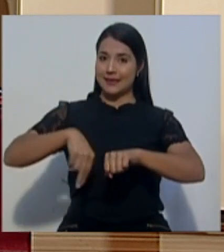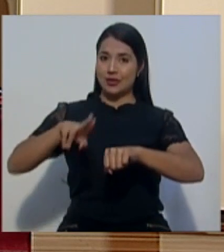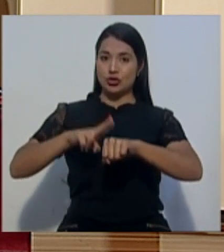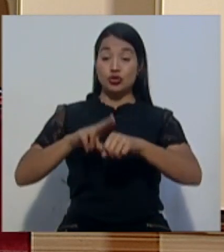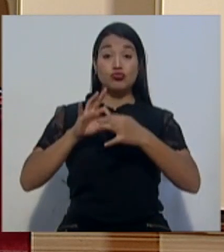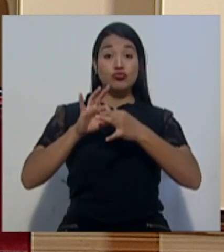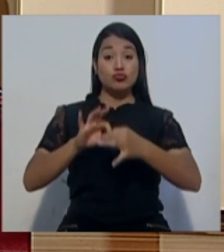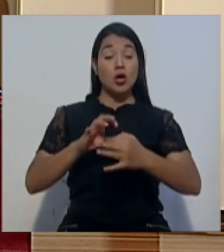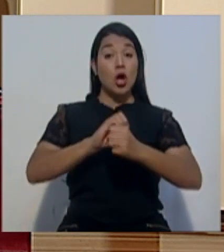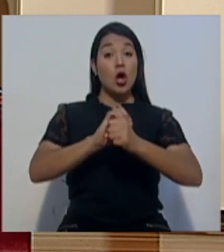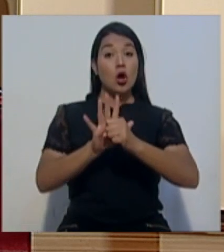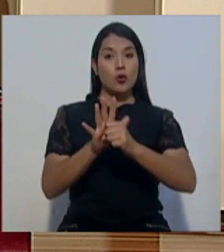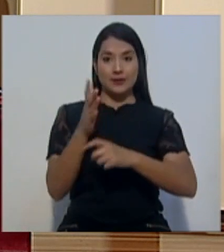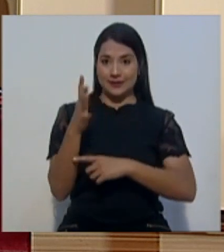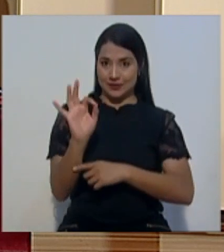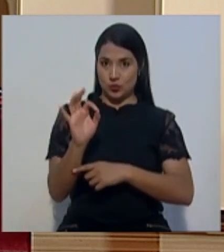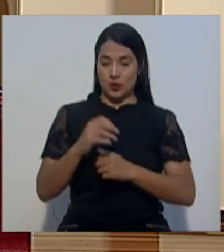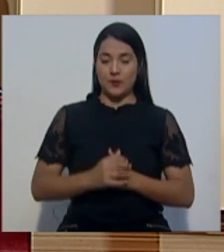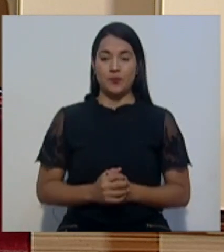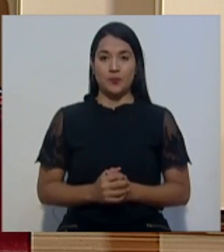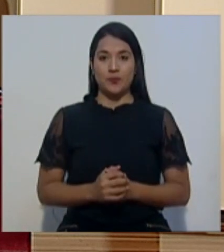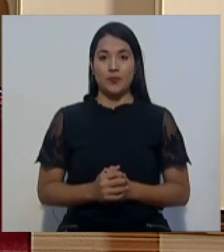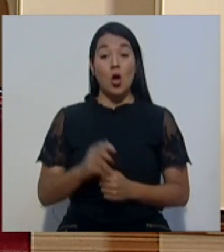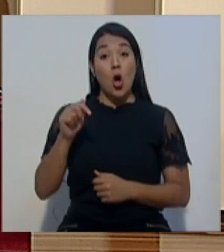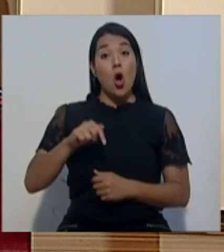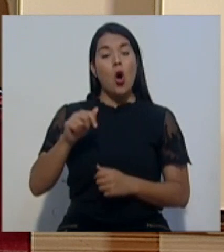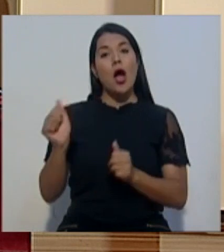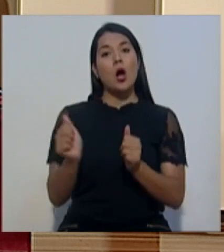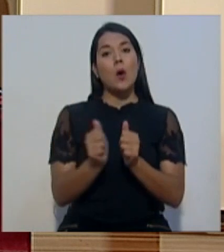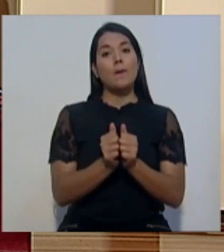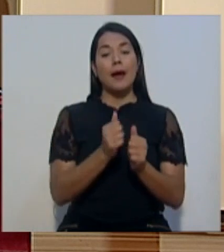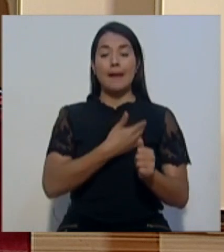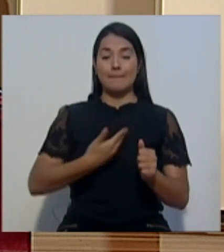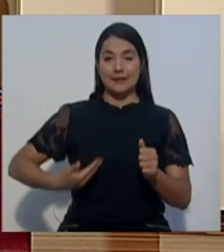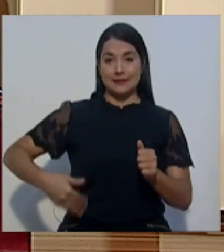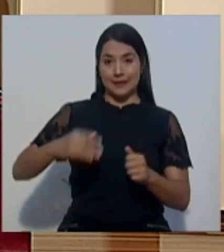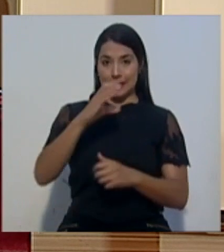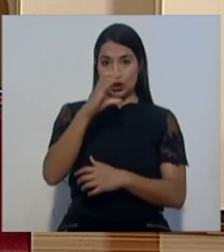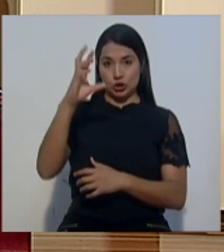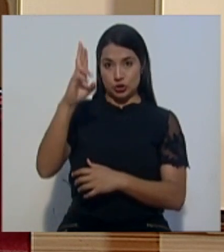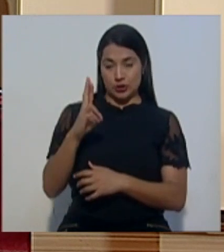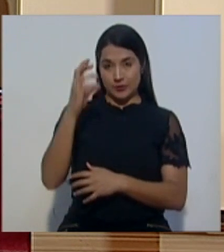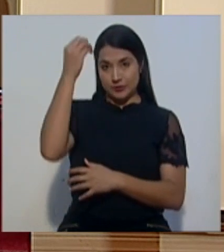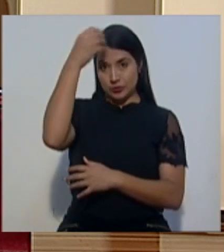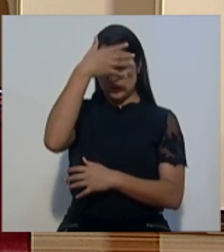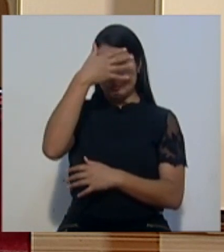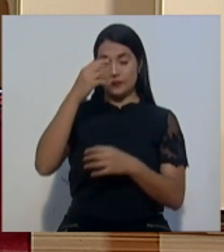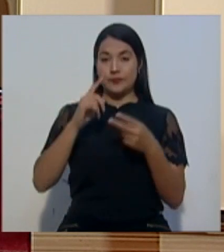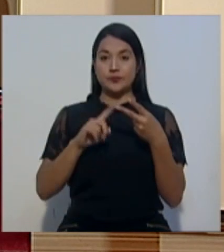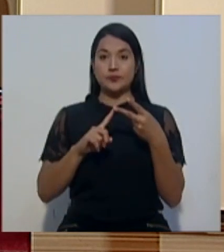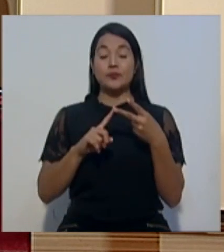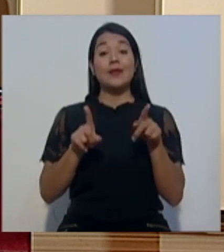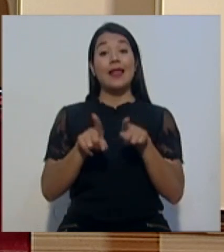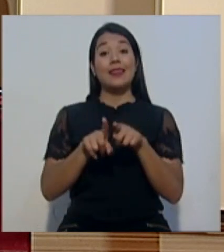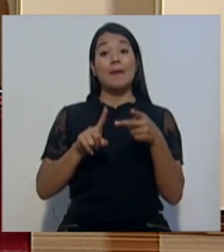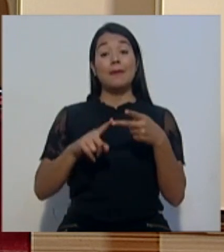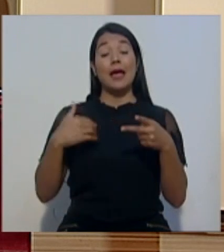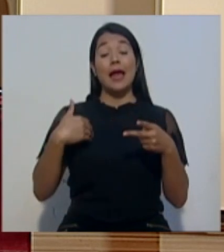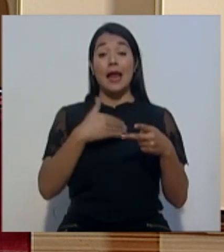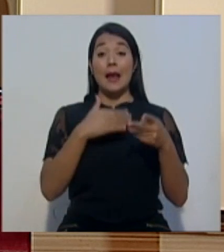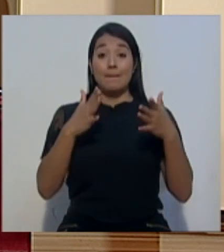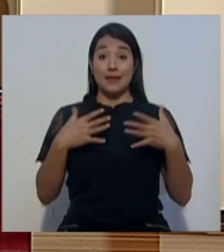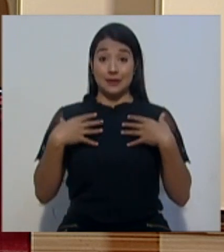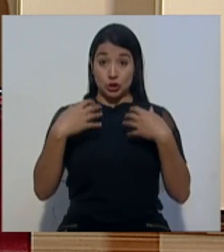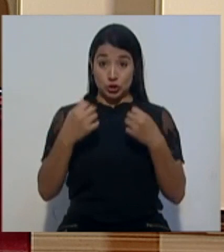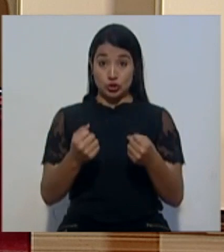la COVID-19. Hoy nos acompaña el señor presidente de la República, don Carlos Alvarado. También el señor ministro